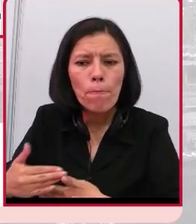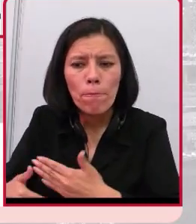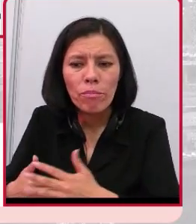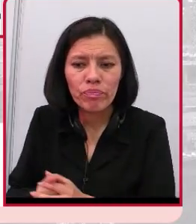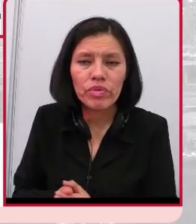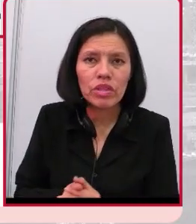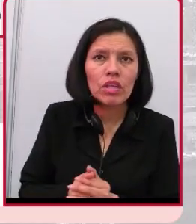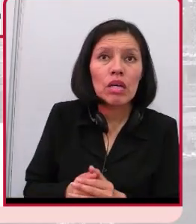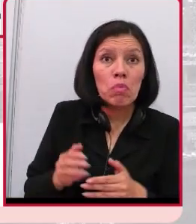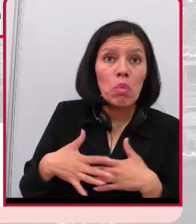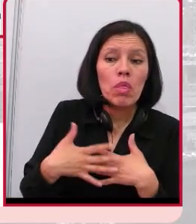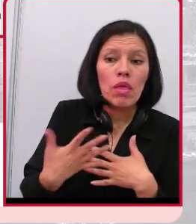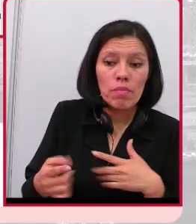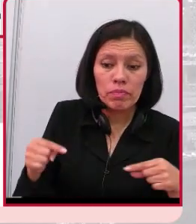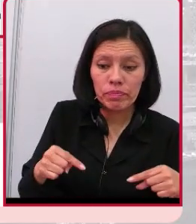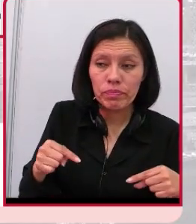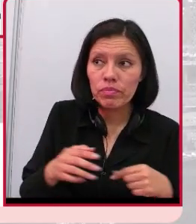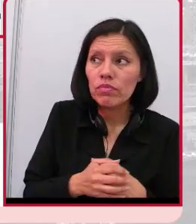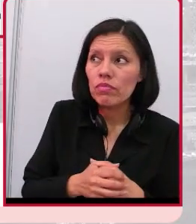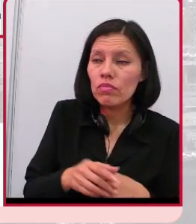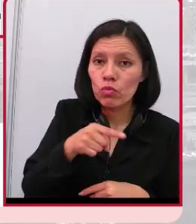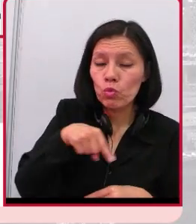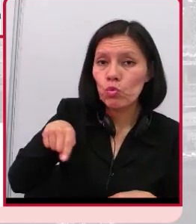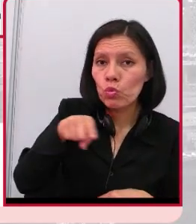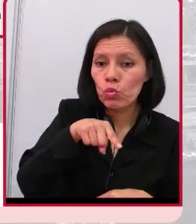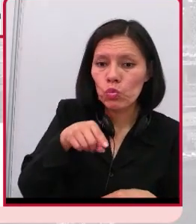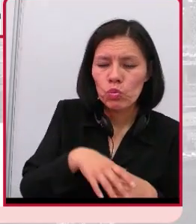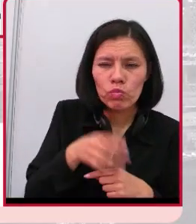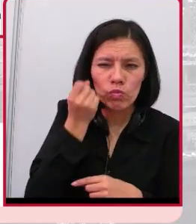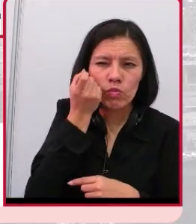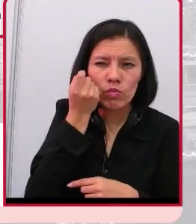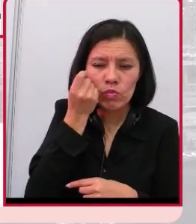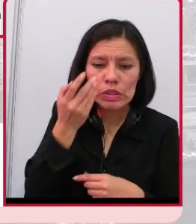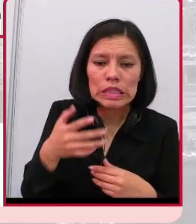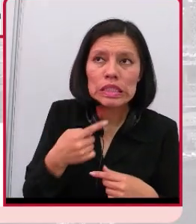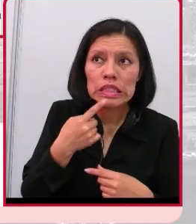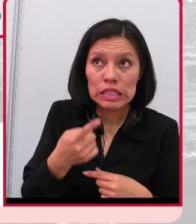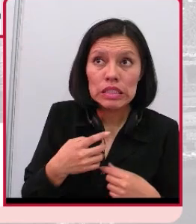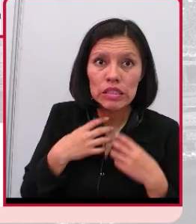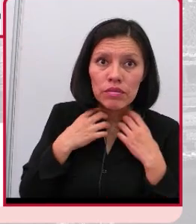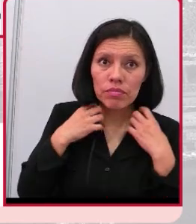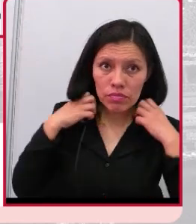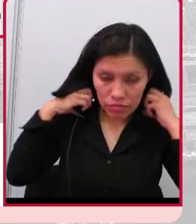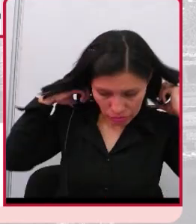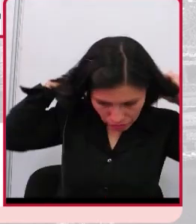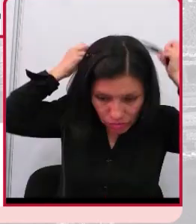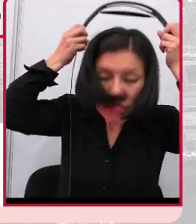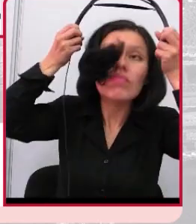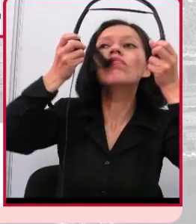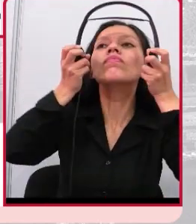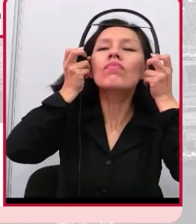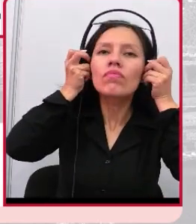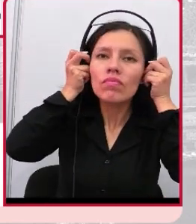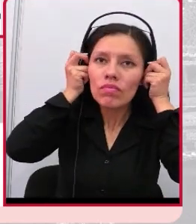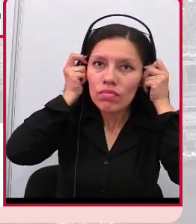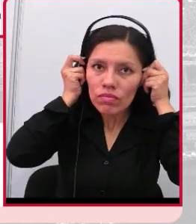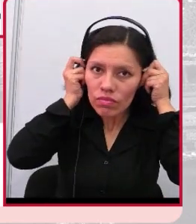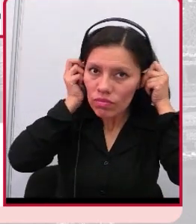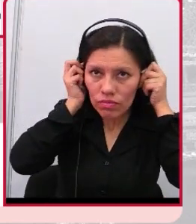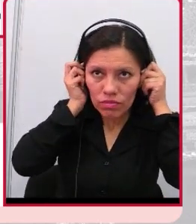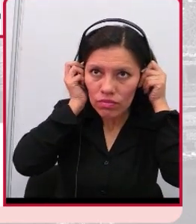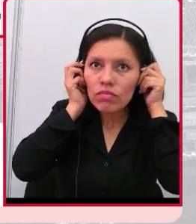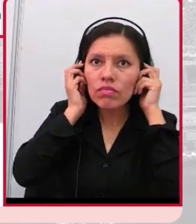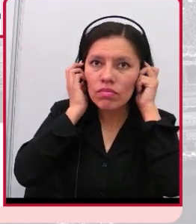de esto, ustedes comprenderán que verter información muy numérica, de manera aislada,